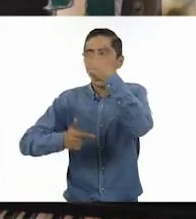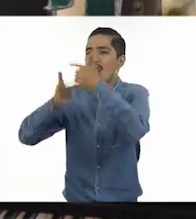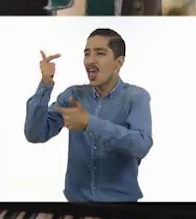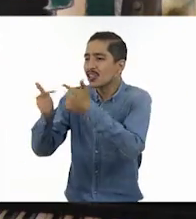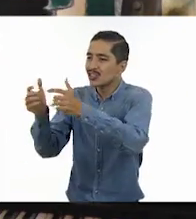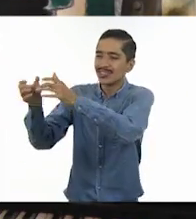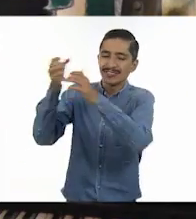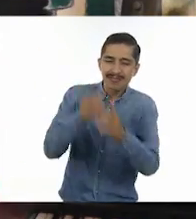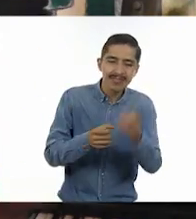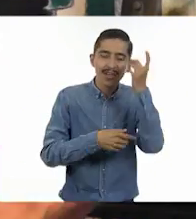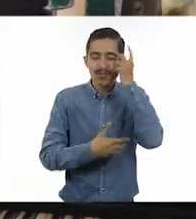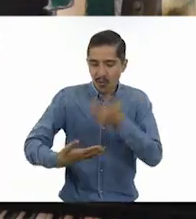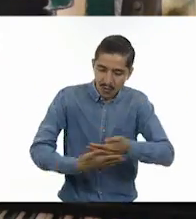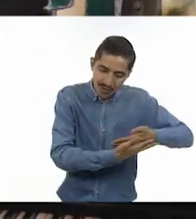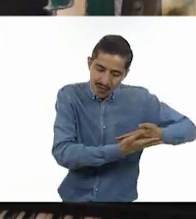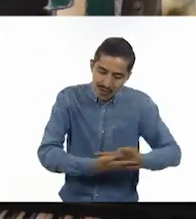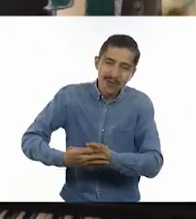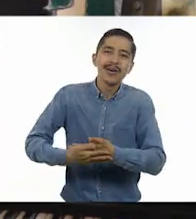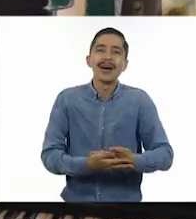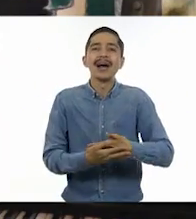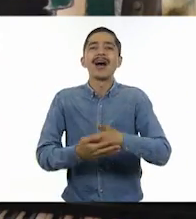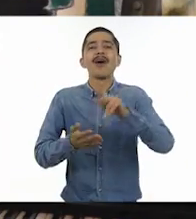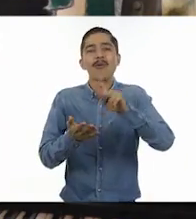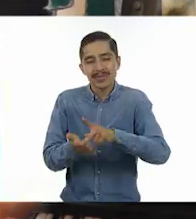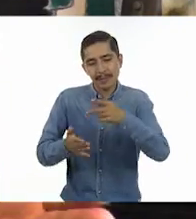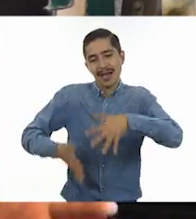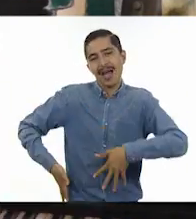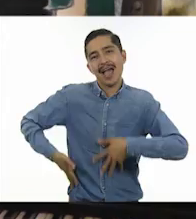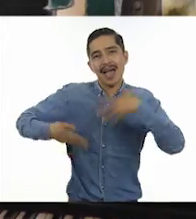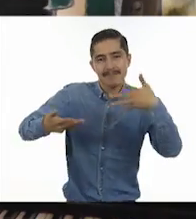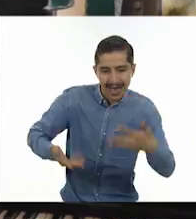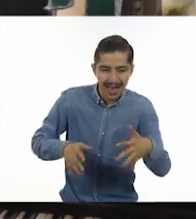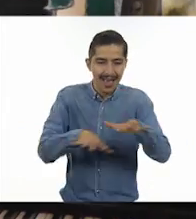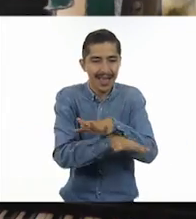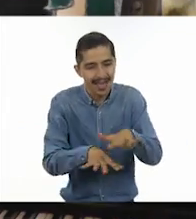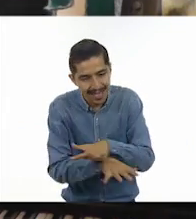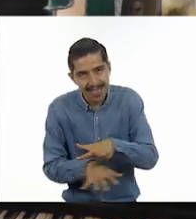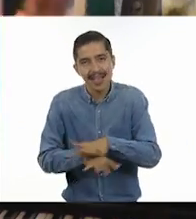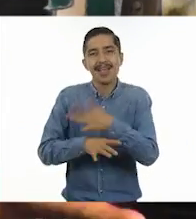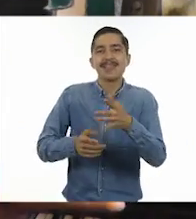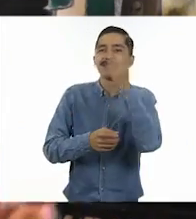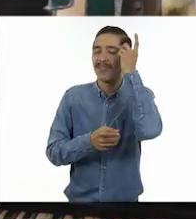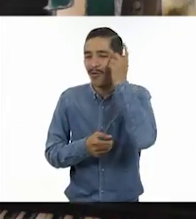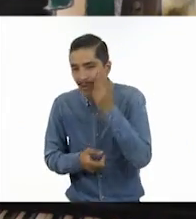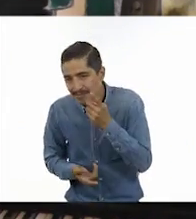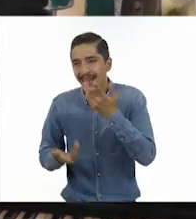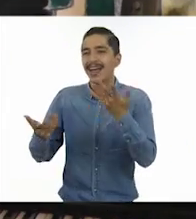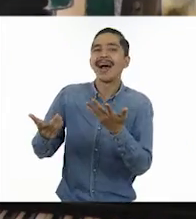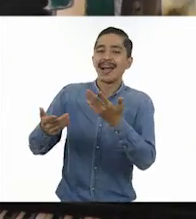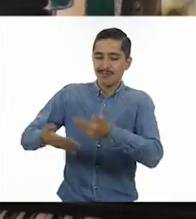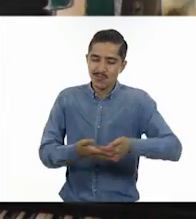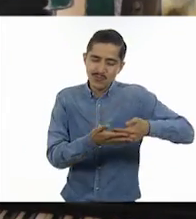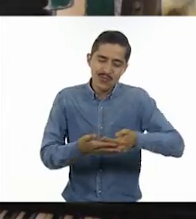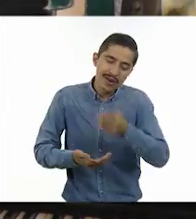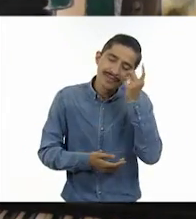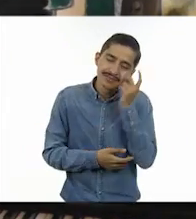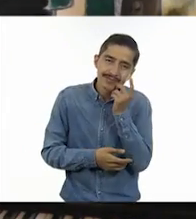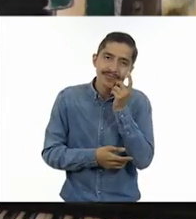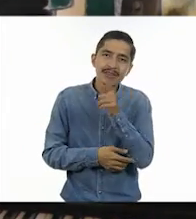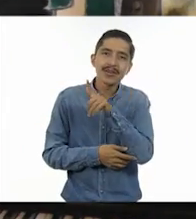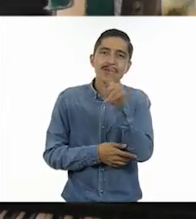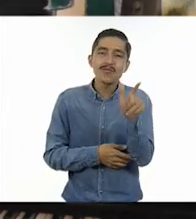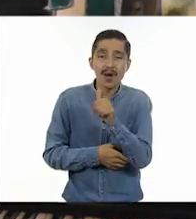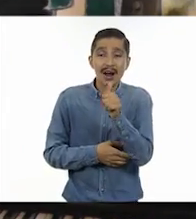leche, dormirlo, arrullarlo, cambiar pañales, descongelar la leche, dormirlo, arrullarlo. En ese entonces la licencia